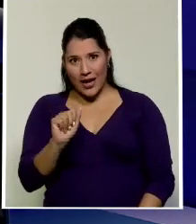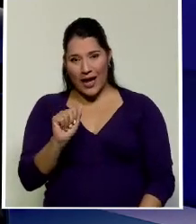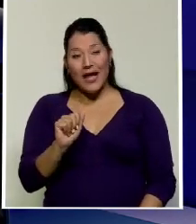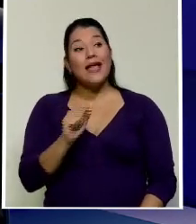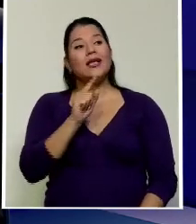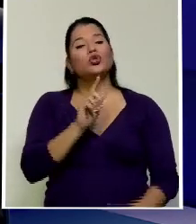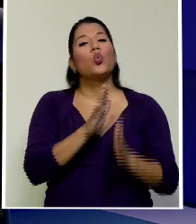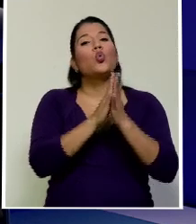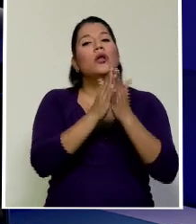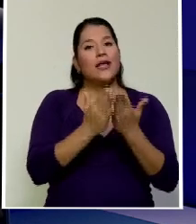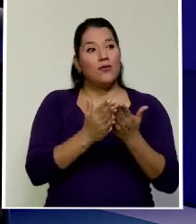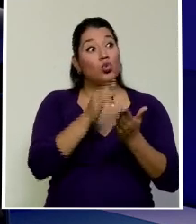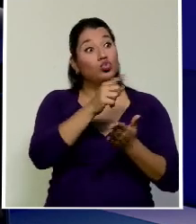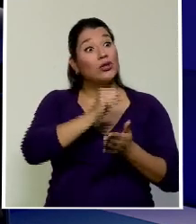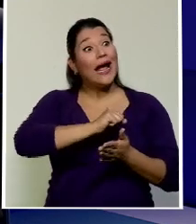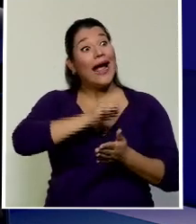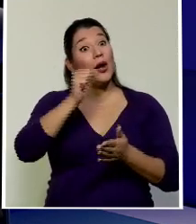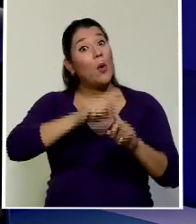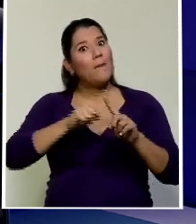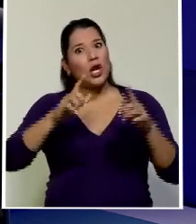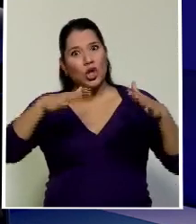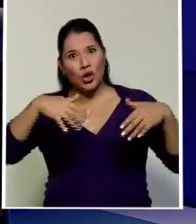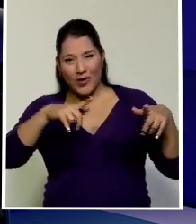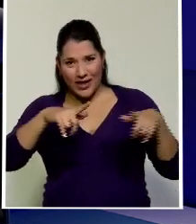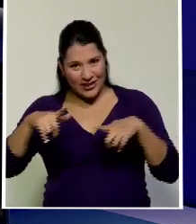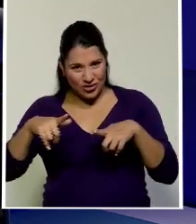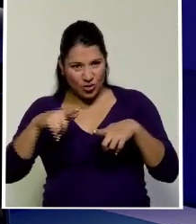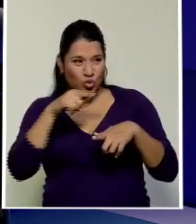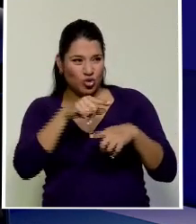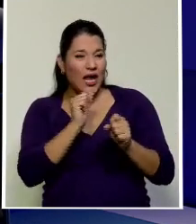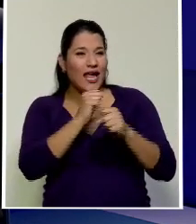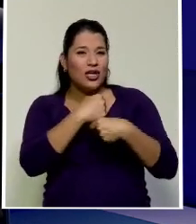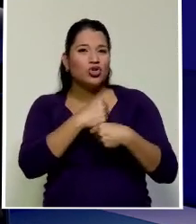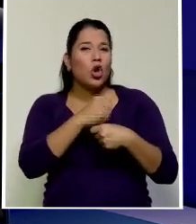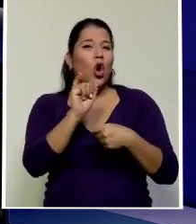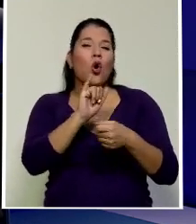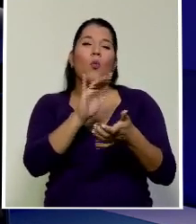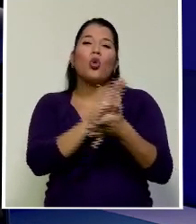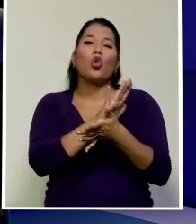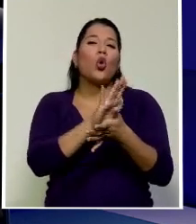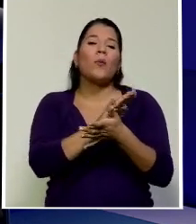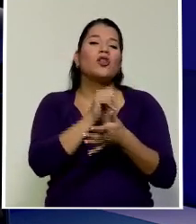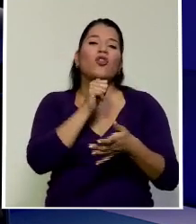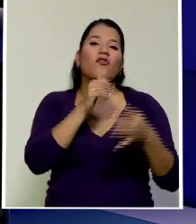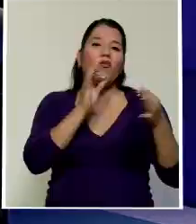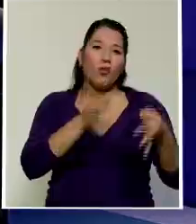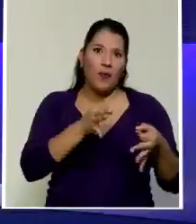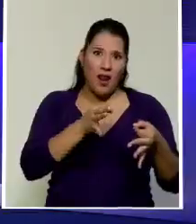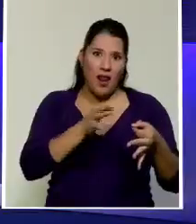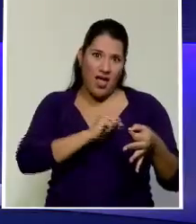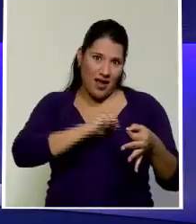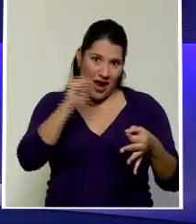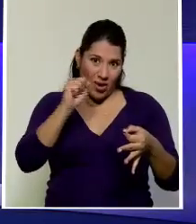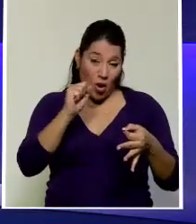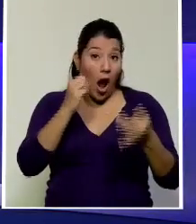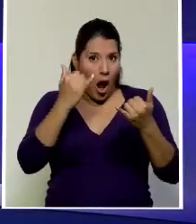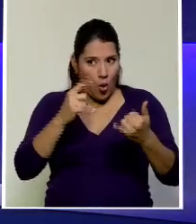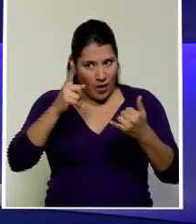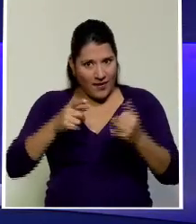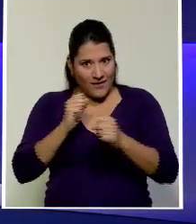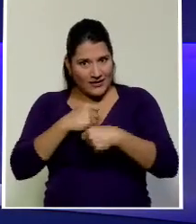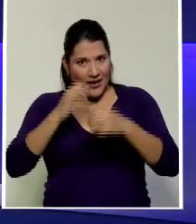Claro. ¿Cómo va el proceso de publicarla? ¿Dónde se va a publicar? Sí, inicialmente, como te digo, en El Salvador se va a publicar